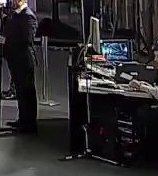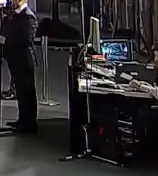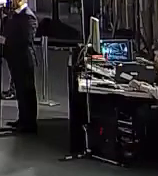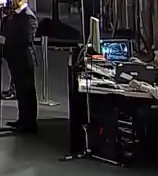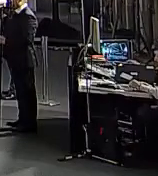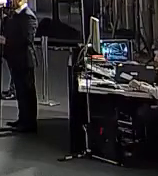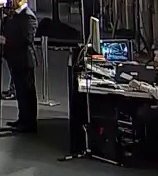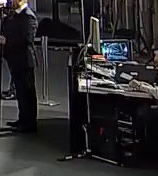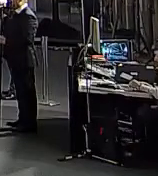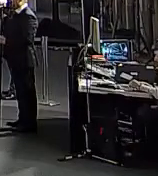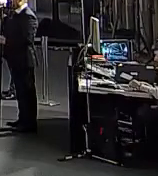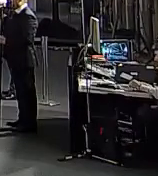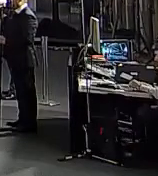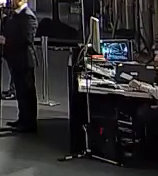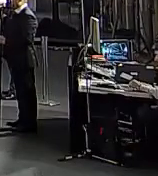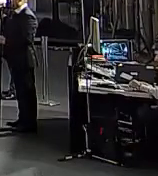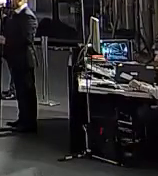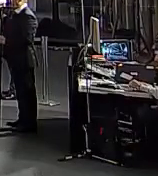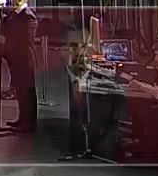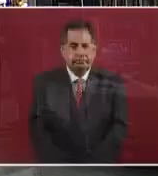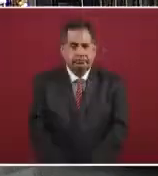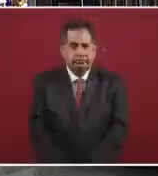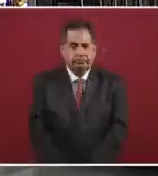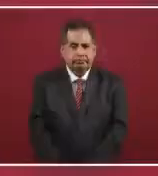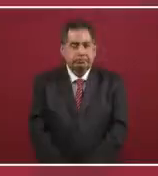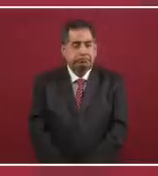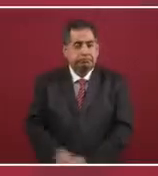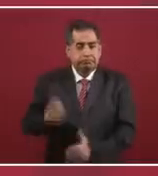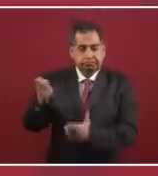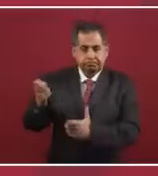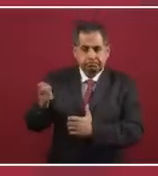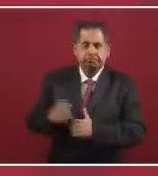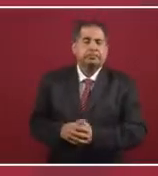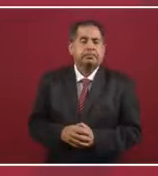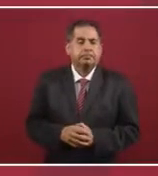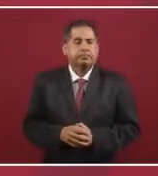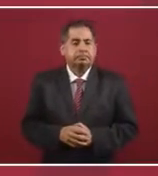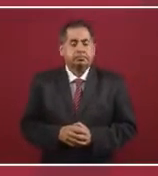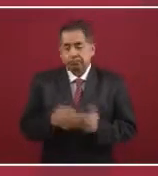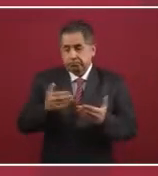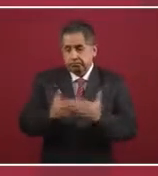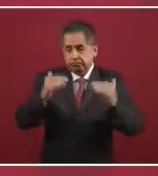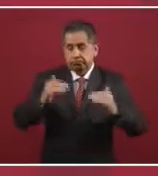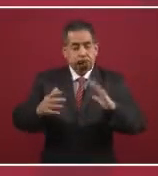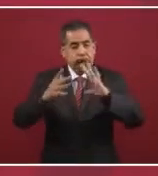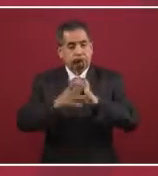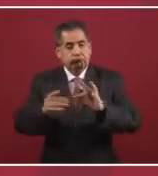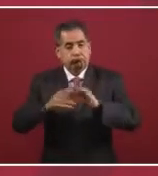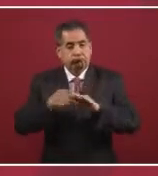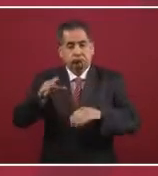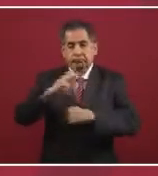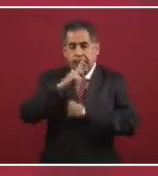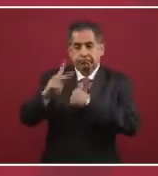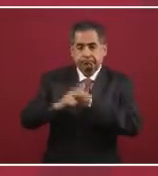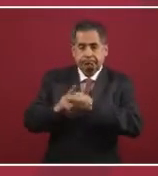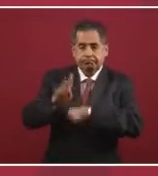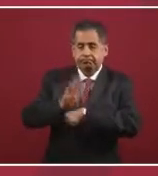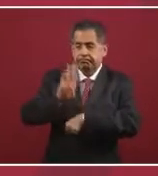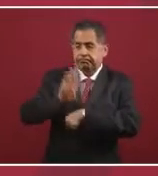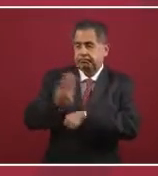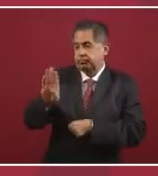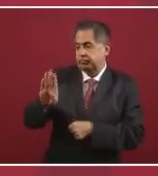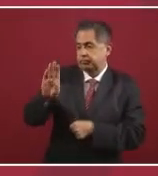los sucesos de Bolivia y la posición del